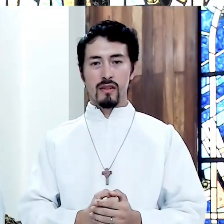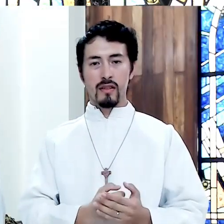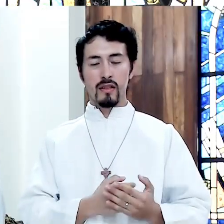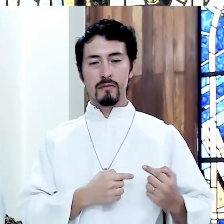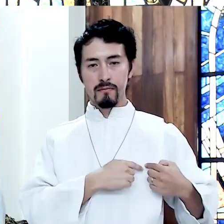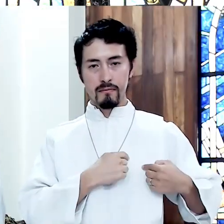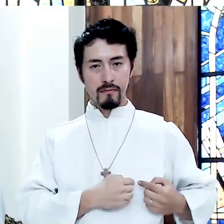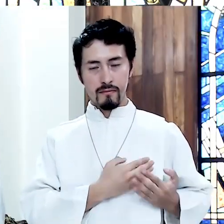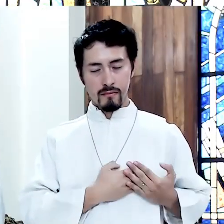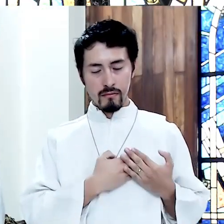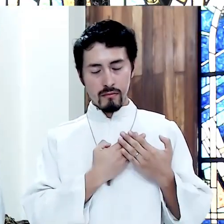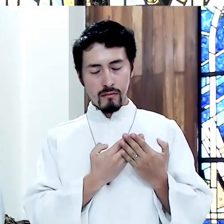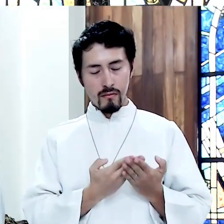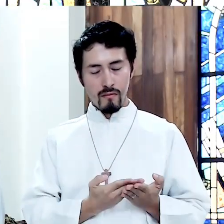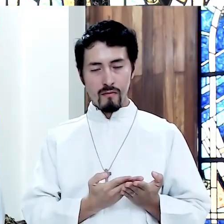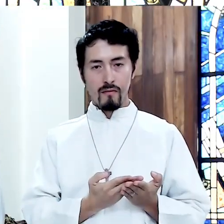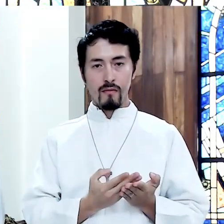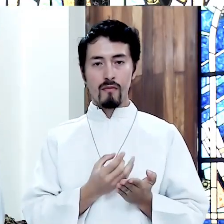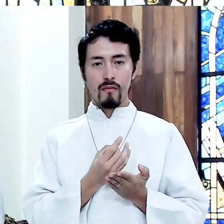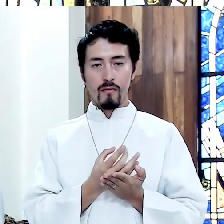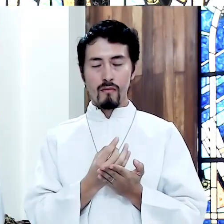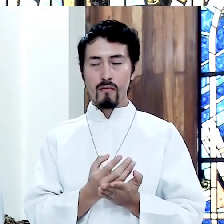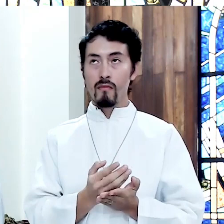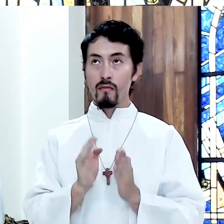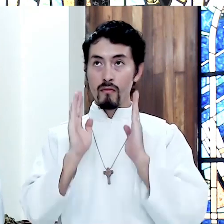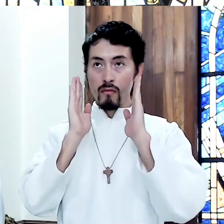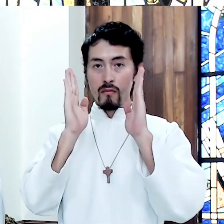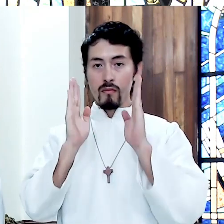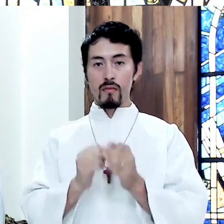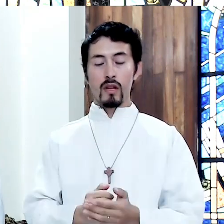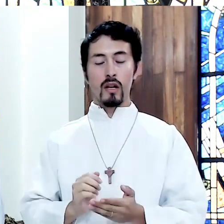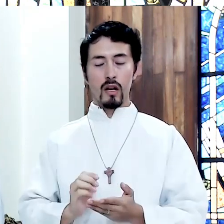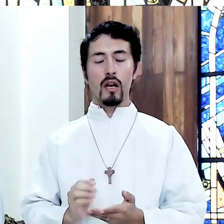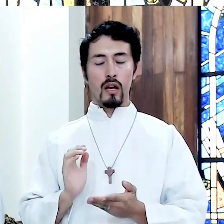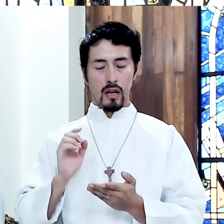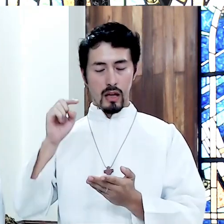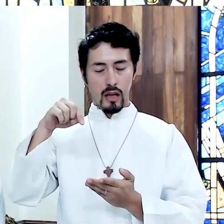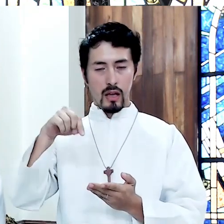dispongamos nuestro corazón para participar dignamente en esta Eucaristía.